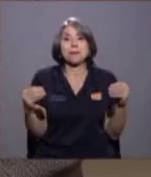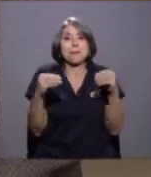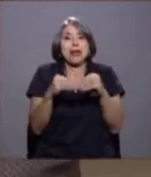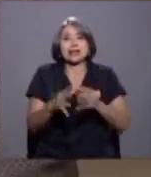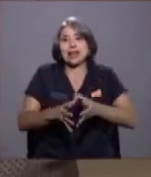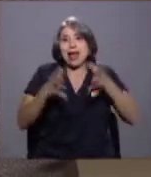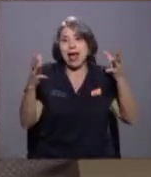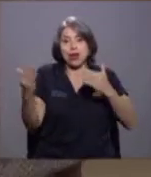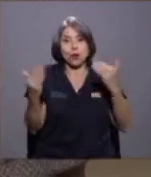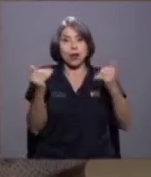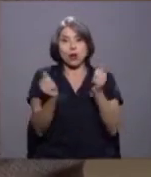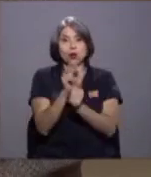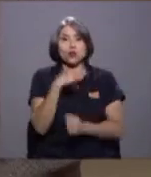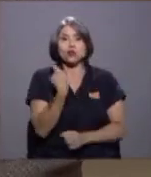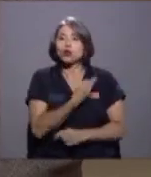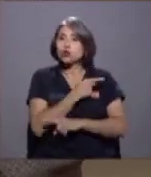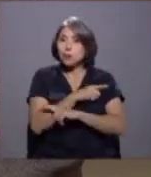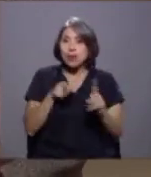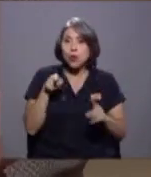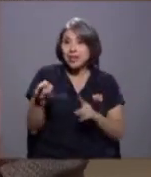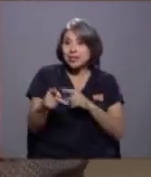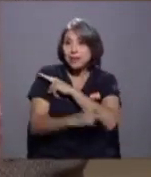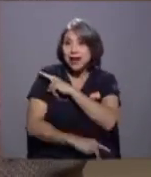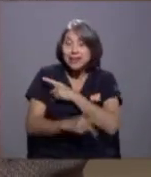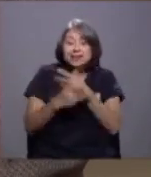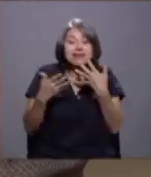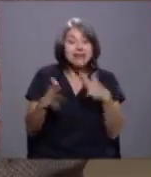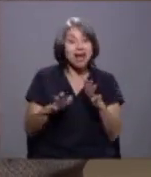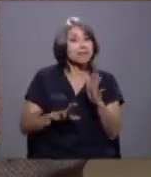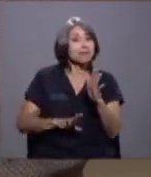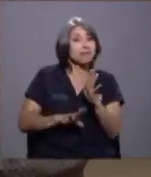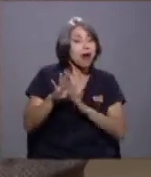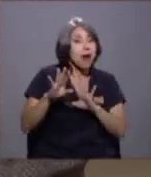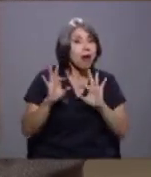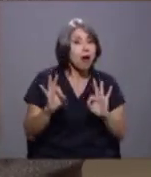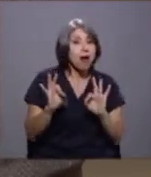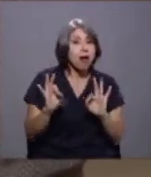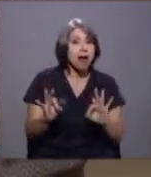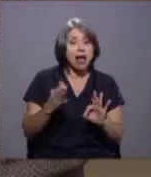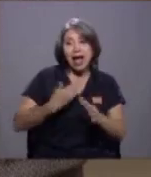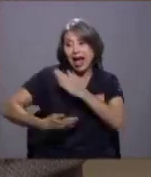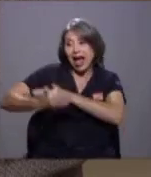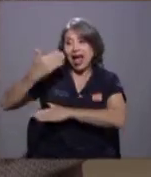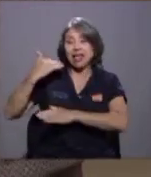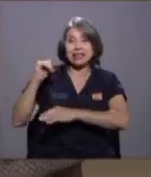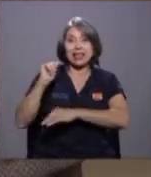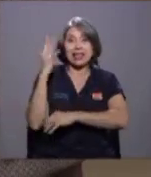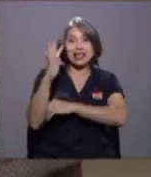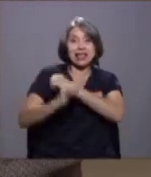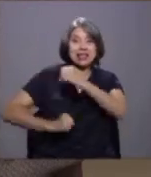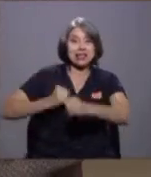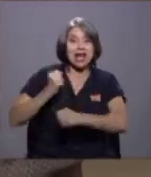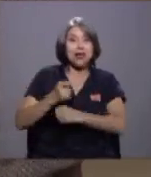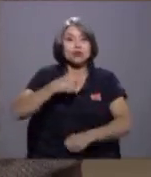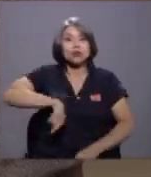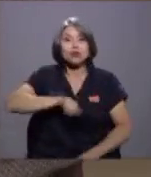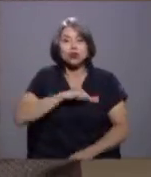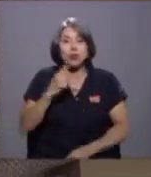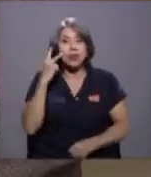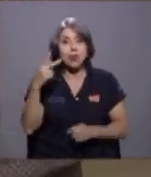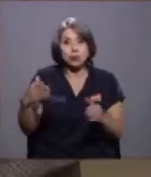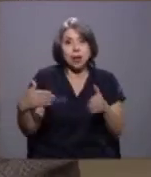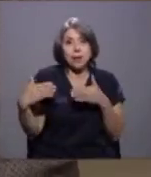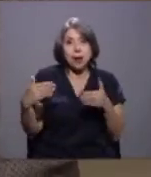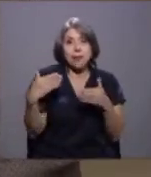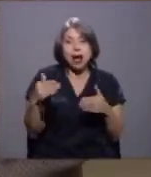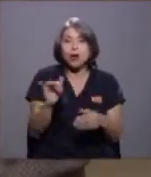han logrado sacar a ese país adelante. Hace 15 años nosotros veíamos a Panamá para atrás. Hoy Panamá